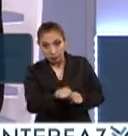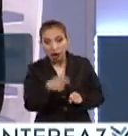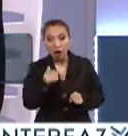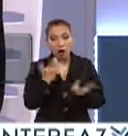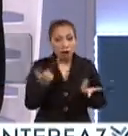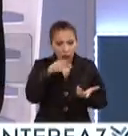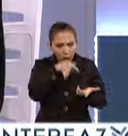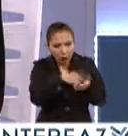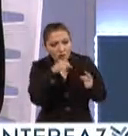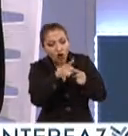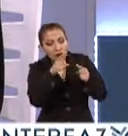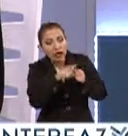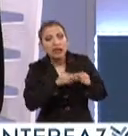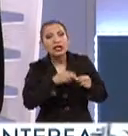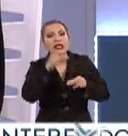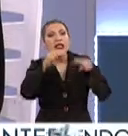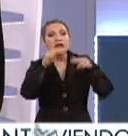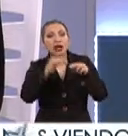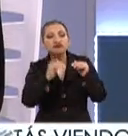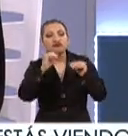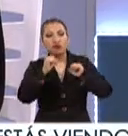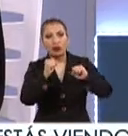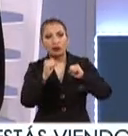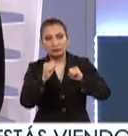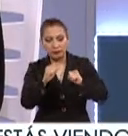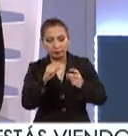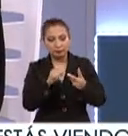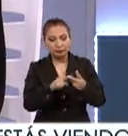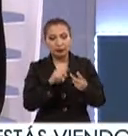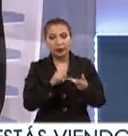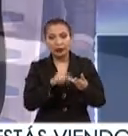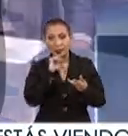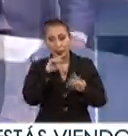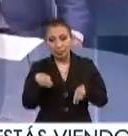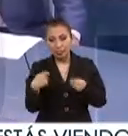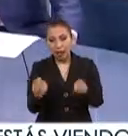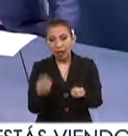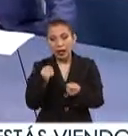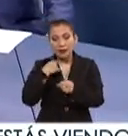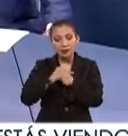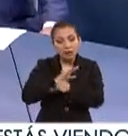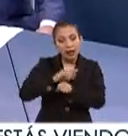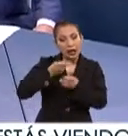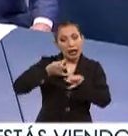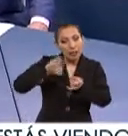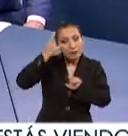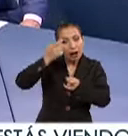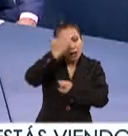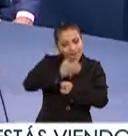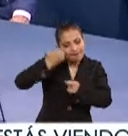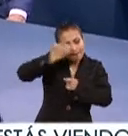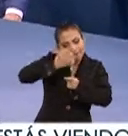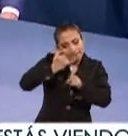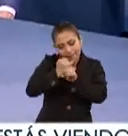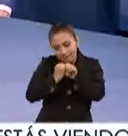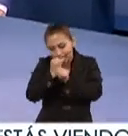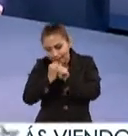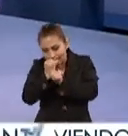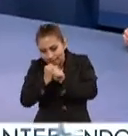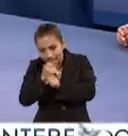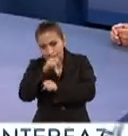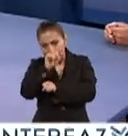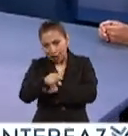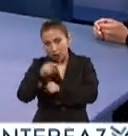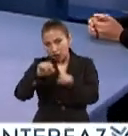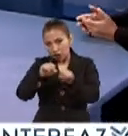la localización y la magnitud de cada uno de ellos. De igual manera, proporcionar datos de calidad para que se puedan realizar investigaciones por